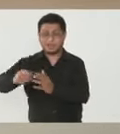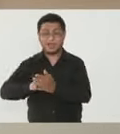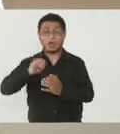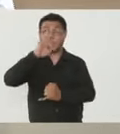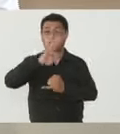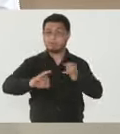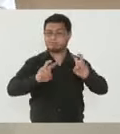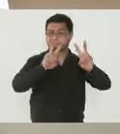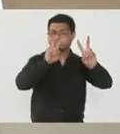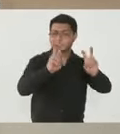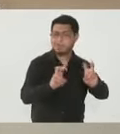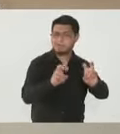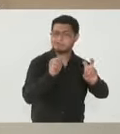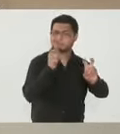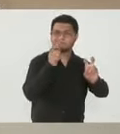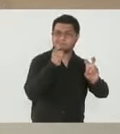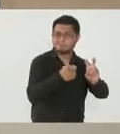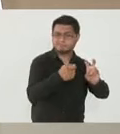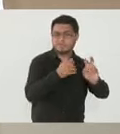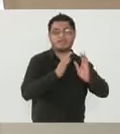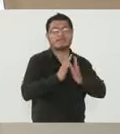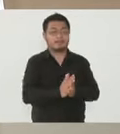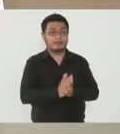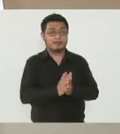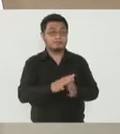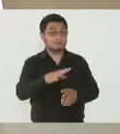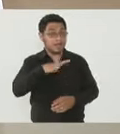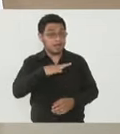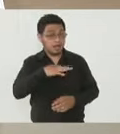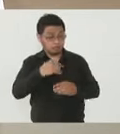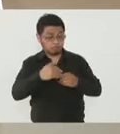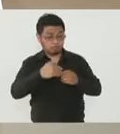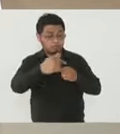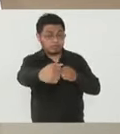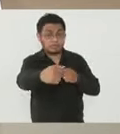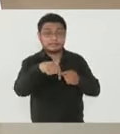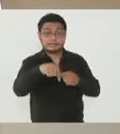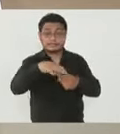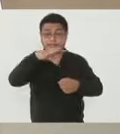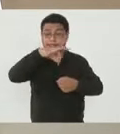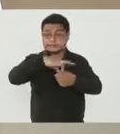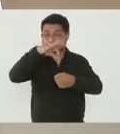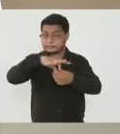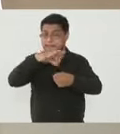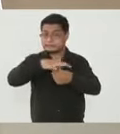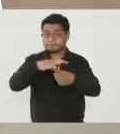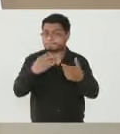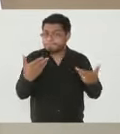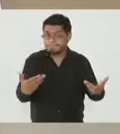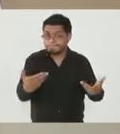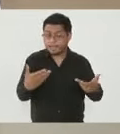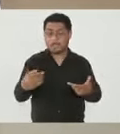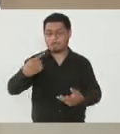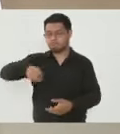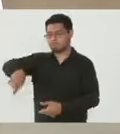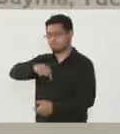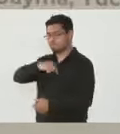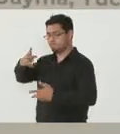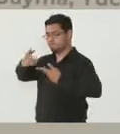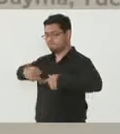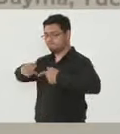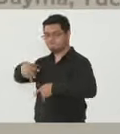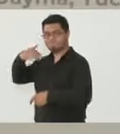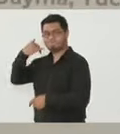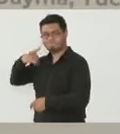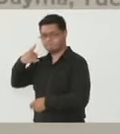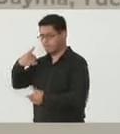menos importante, estamos en vísperas de un proceso electoral. Y si hay algo que siempre ha caracterizado a la sociedad yucateca es